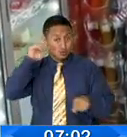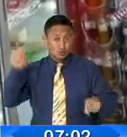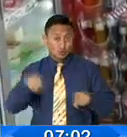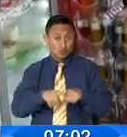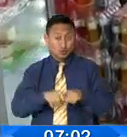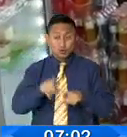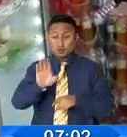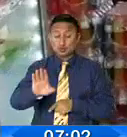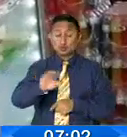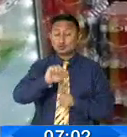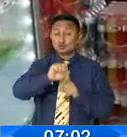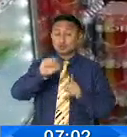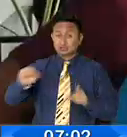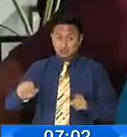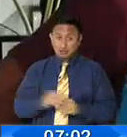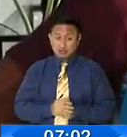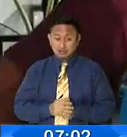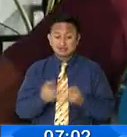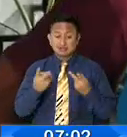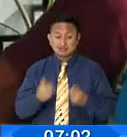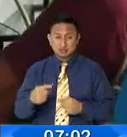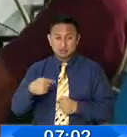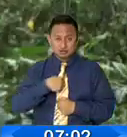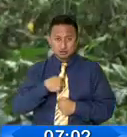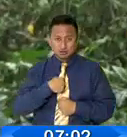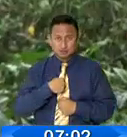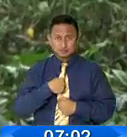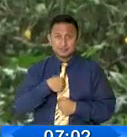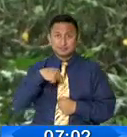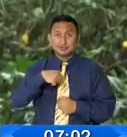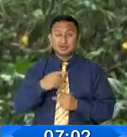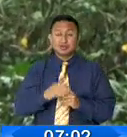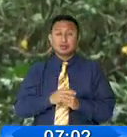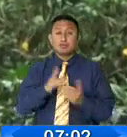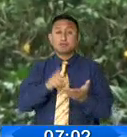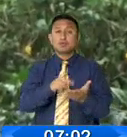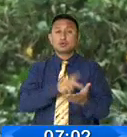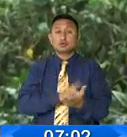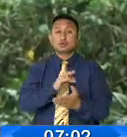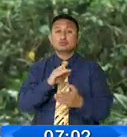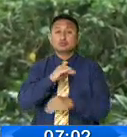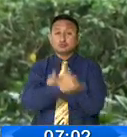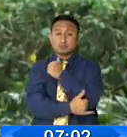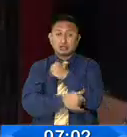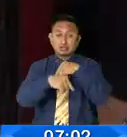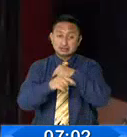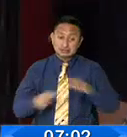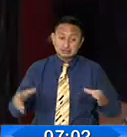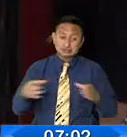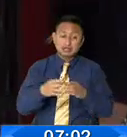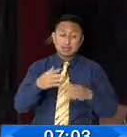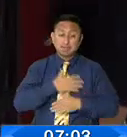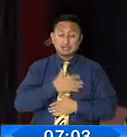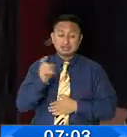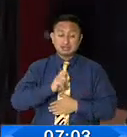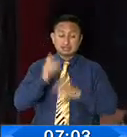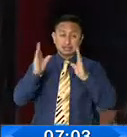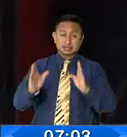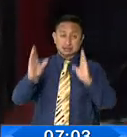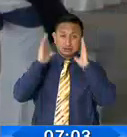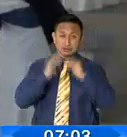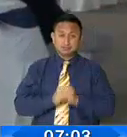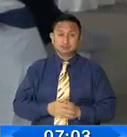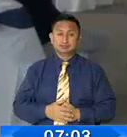sistema y también el deseo de ser incluidos en un proyecto país que contemple sus necesidades e